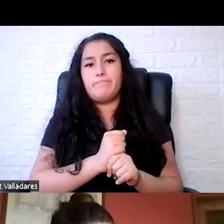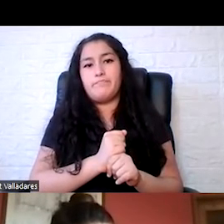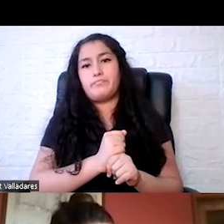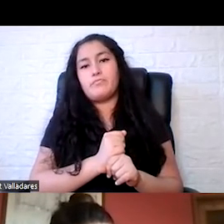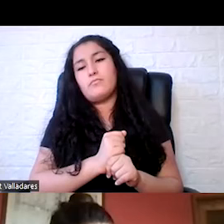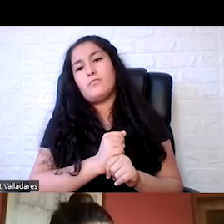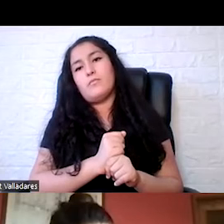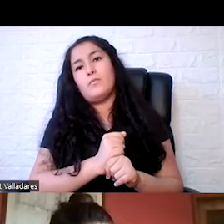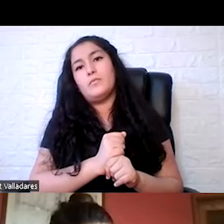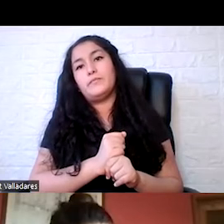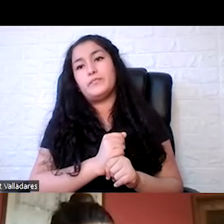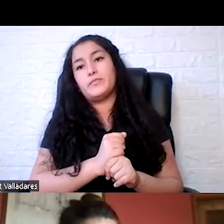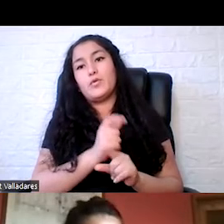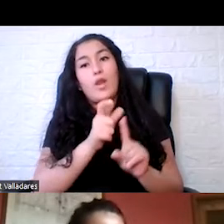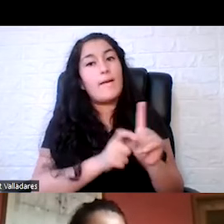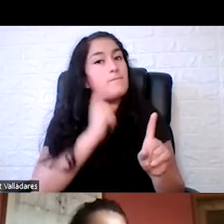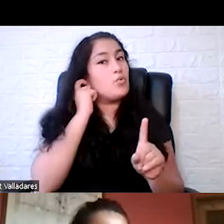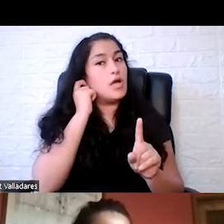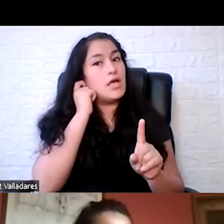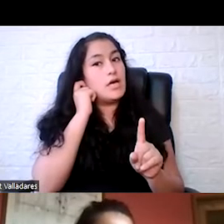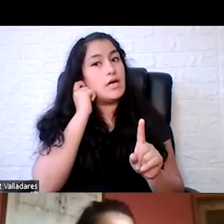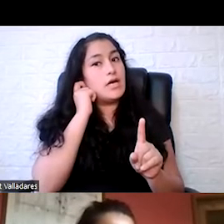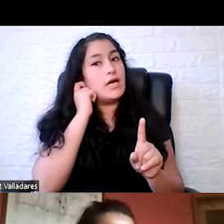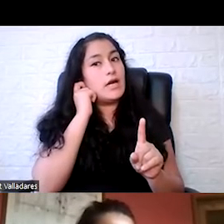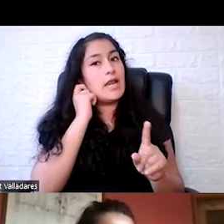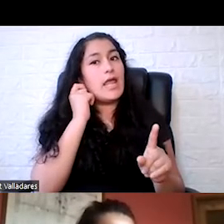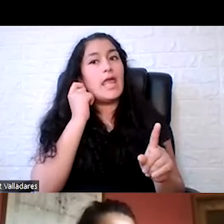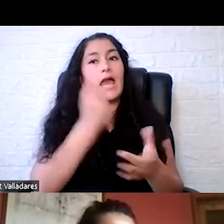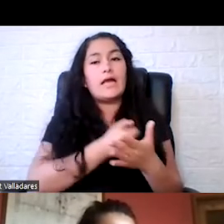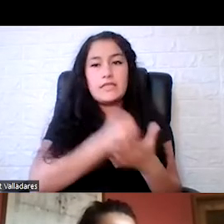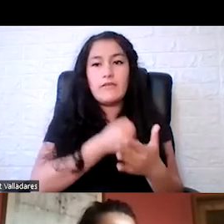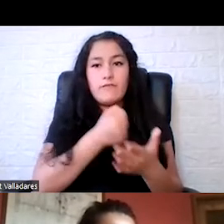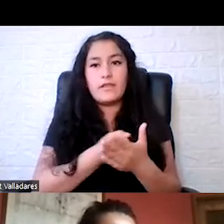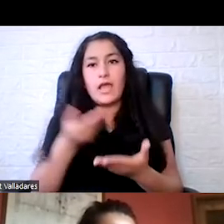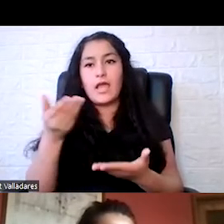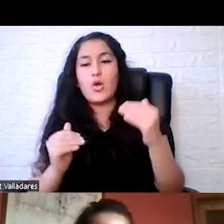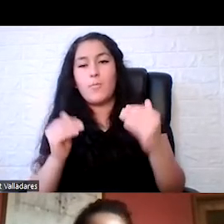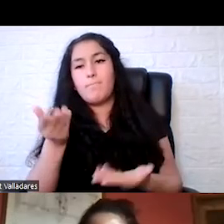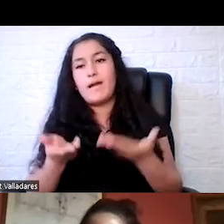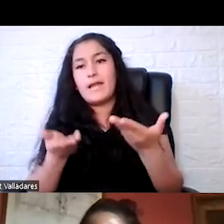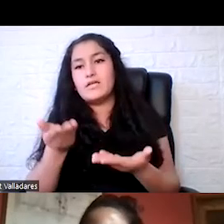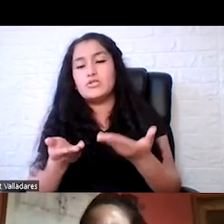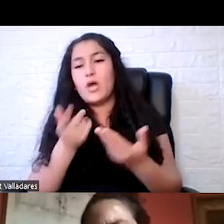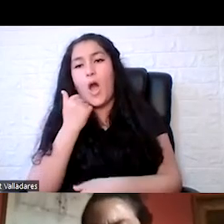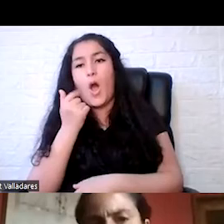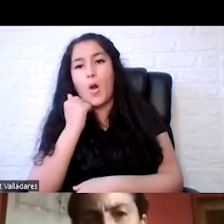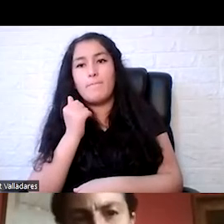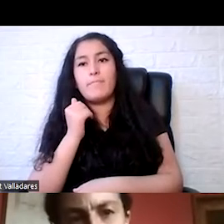con las mujeres activistas en relación a los hombres activistas. ¿Son distintas las formas de